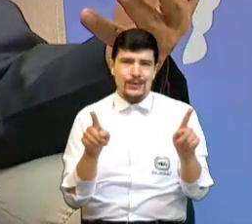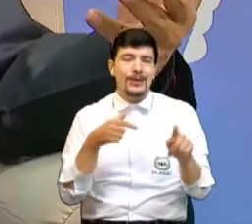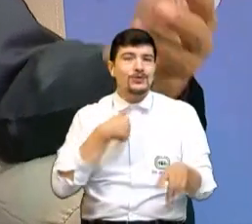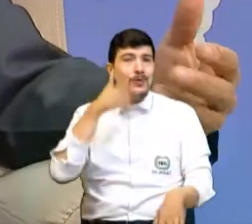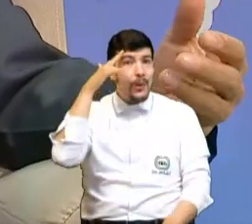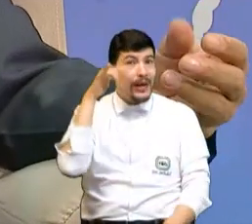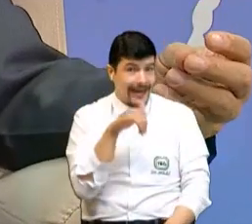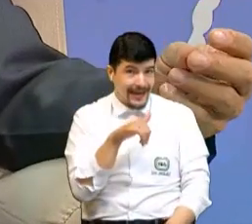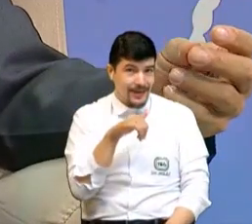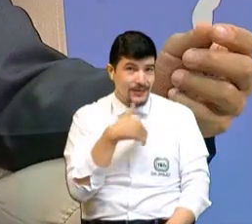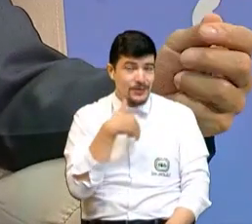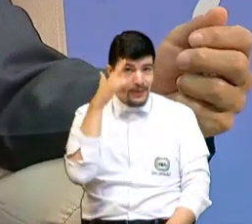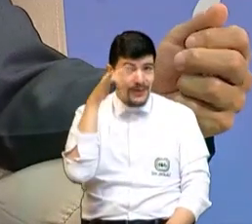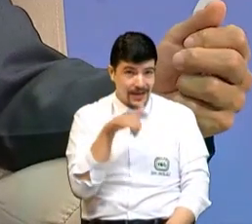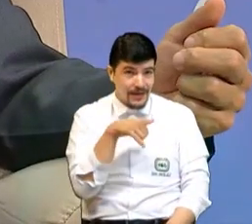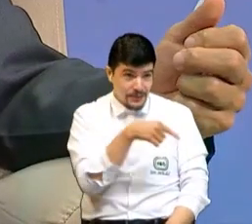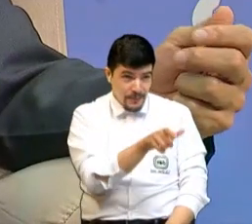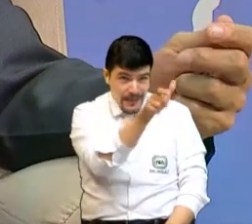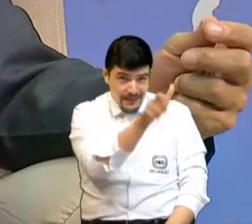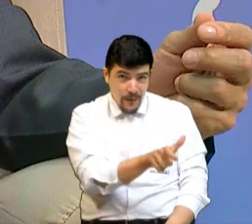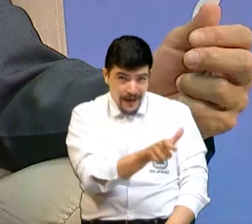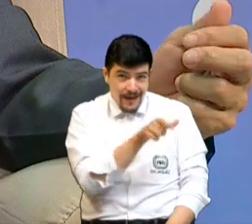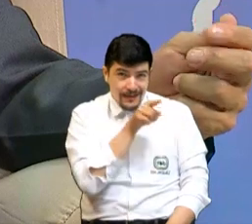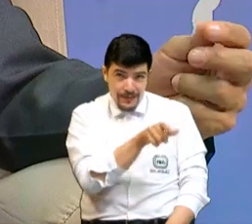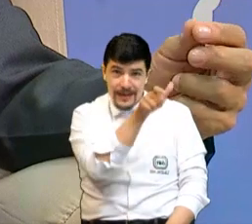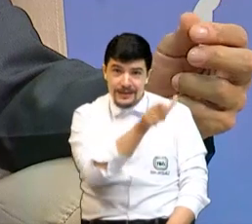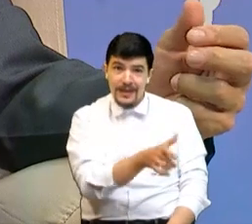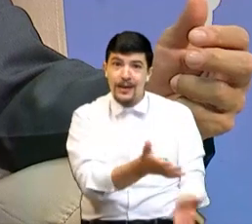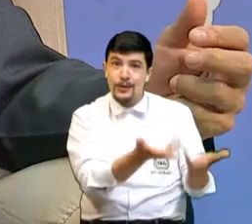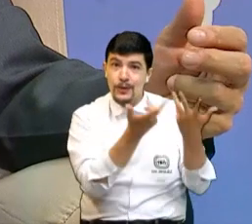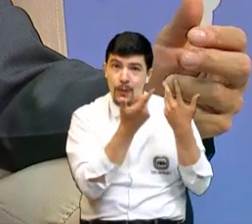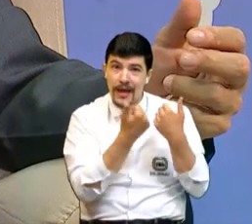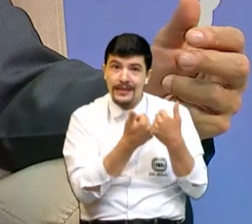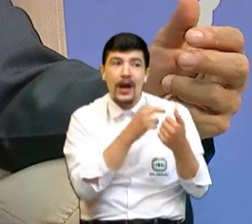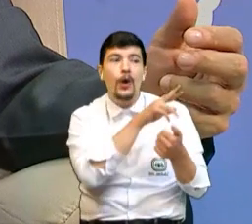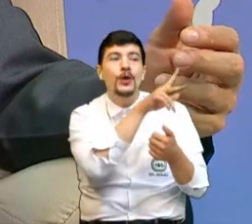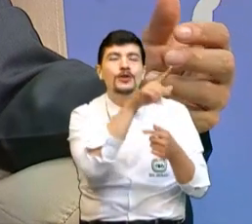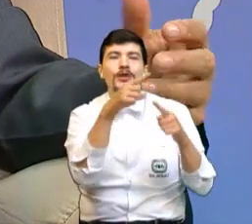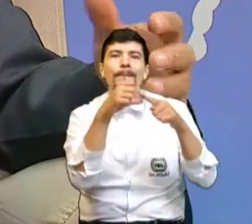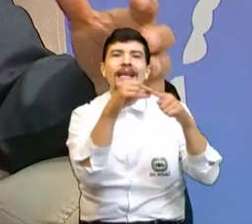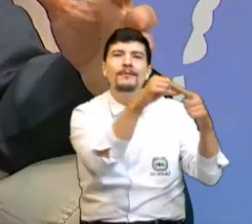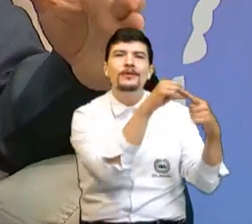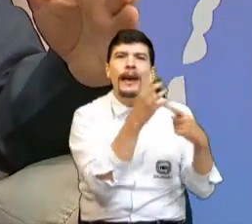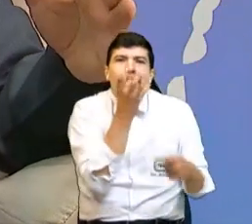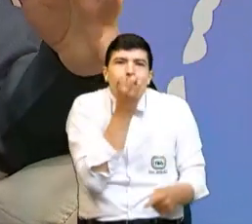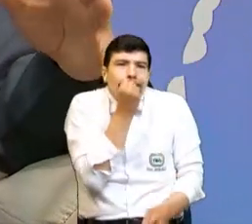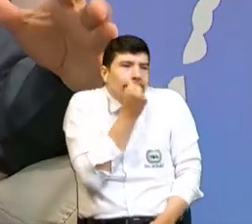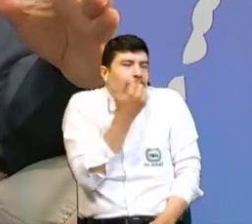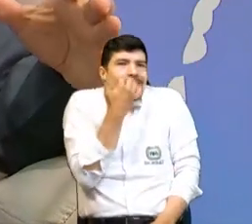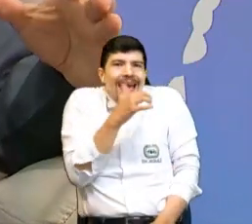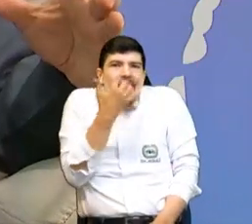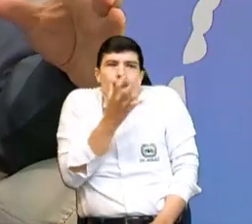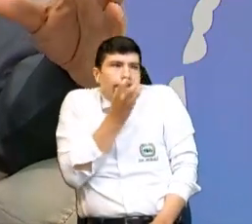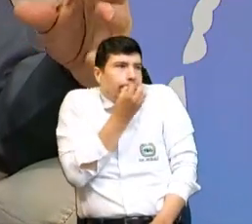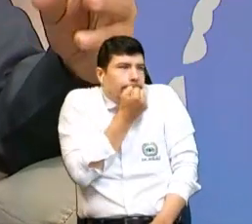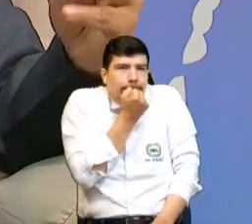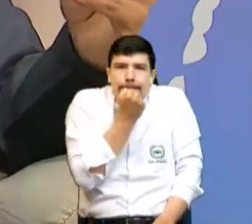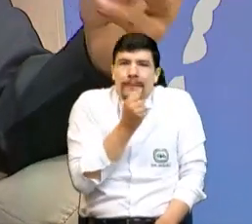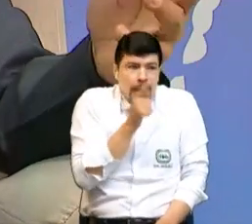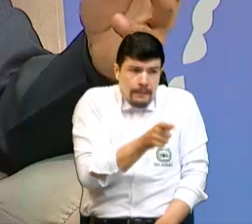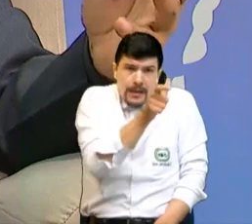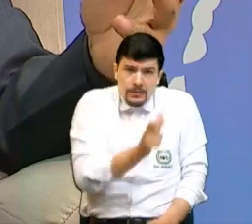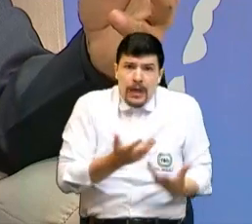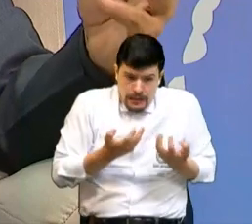Creo entender es, nos manifiesta el televidente, es que sus primos